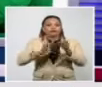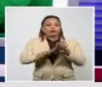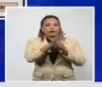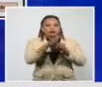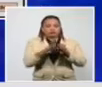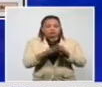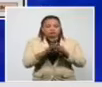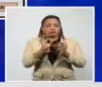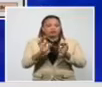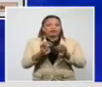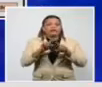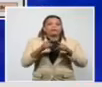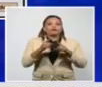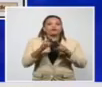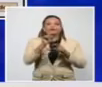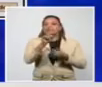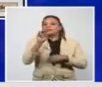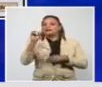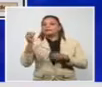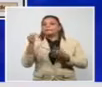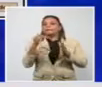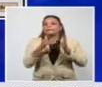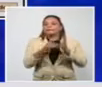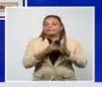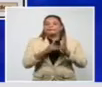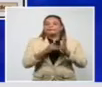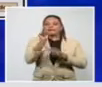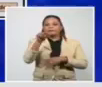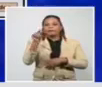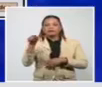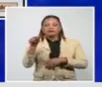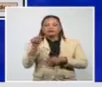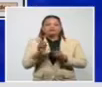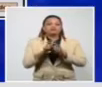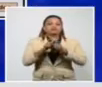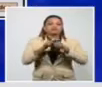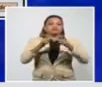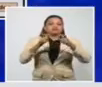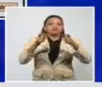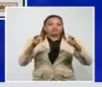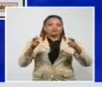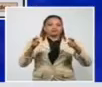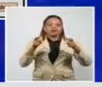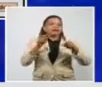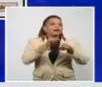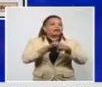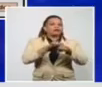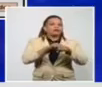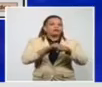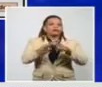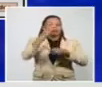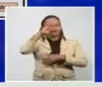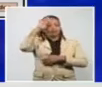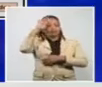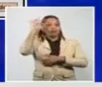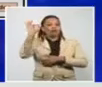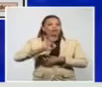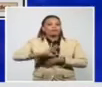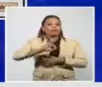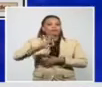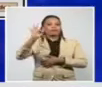100.000 habitantes, pues se tenga un incremento en estos momentos en el país con una tasa